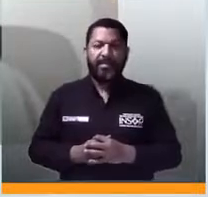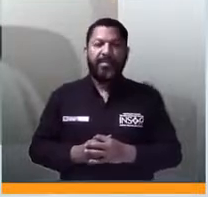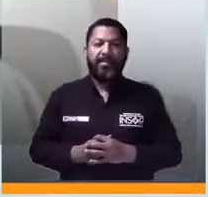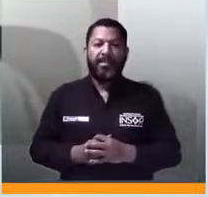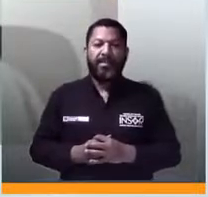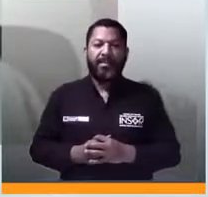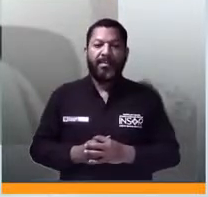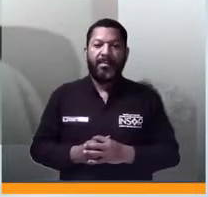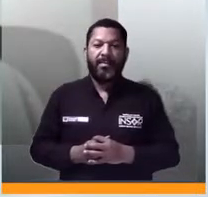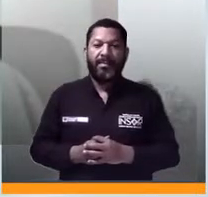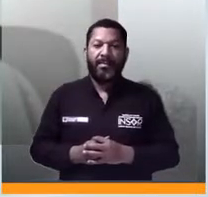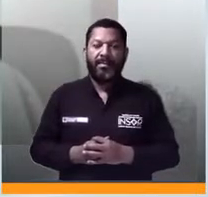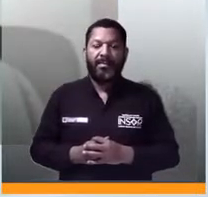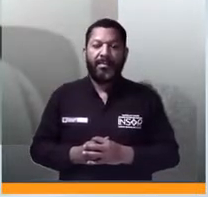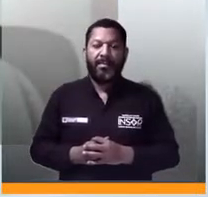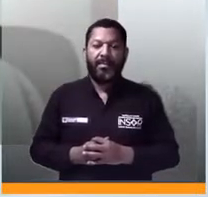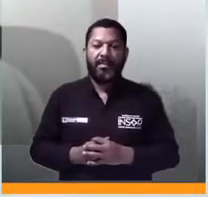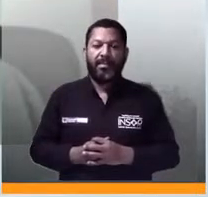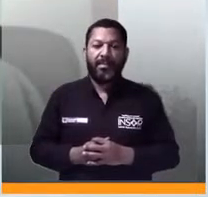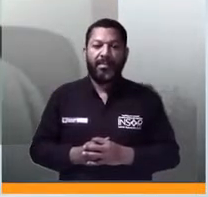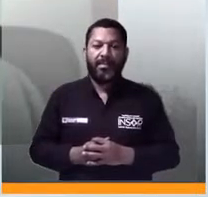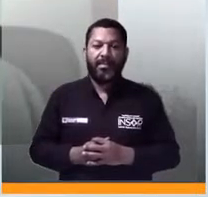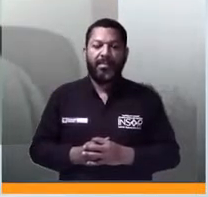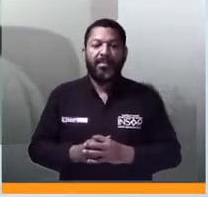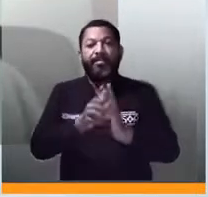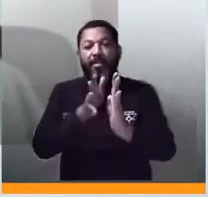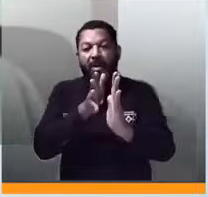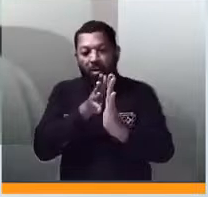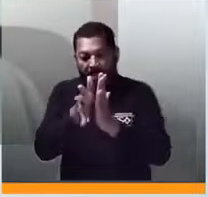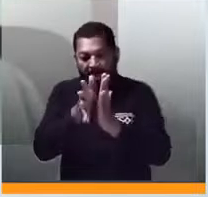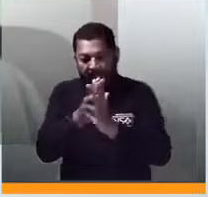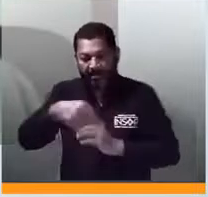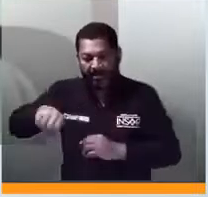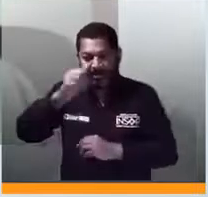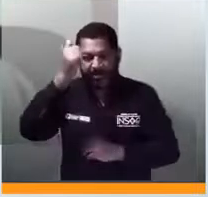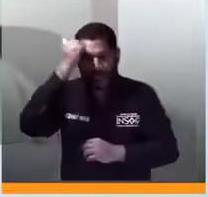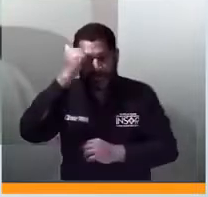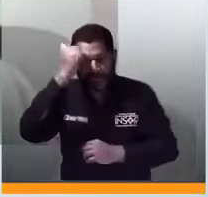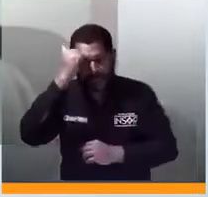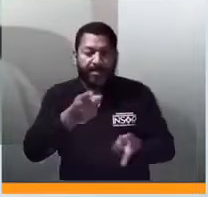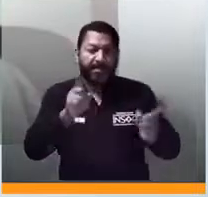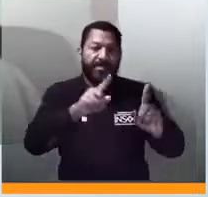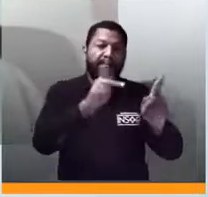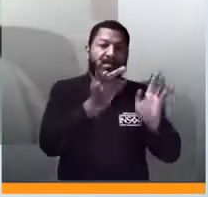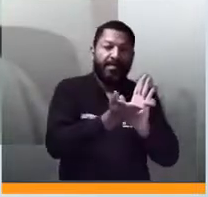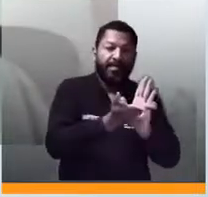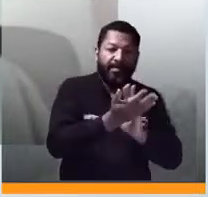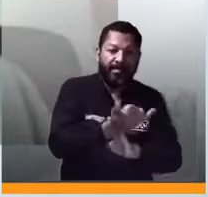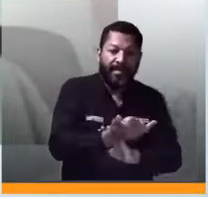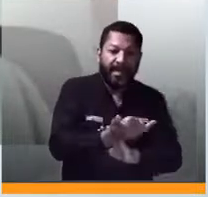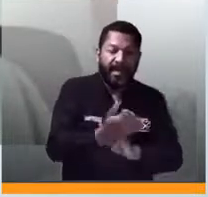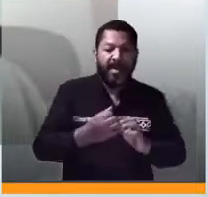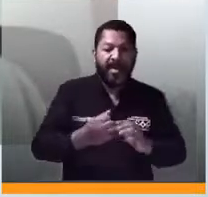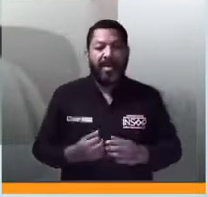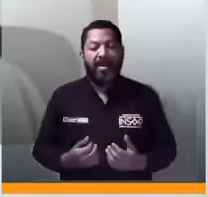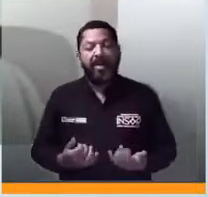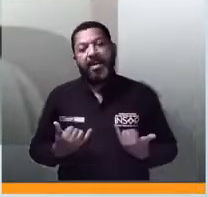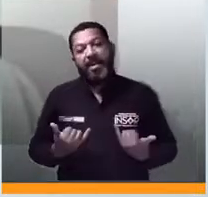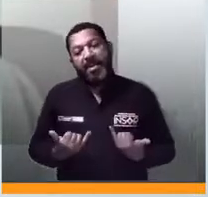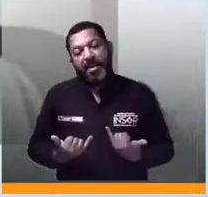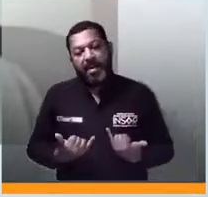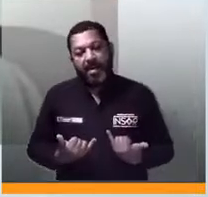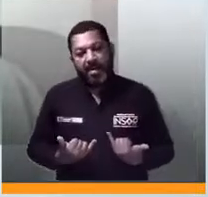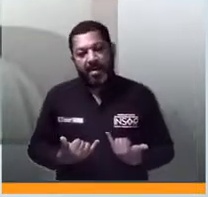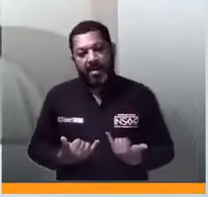un mensaje ante todo para los profesores, ya lo dije, para los estudiantes, pero en este marco, digamos, en